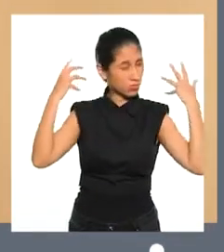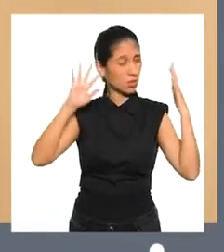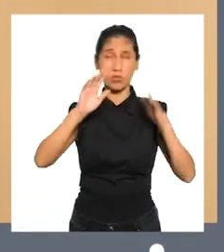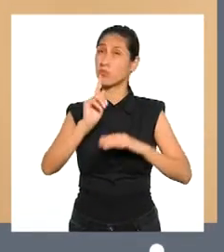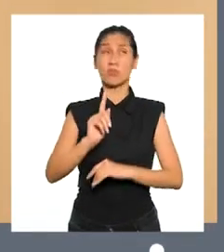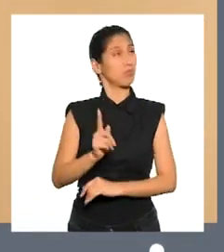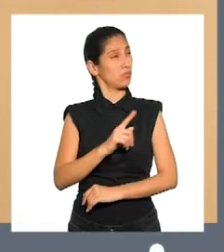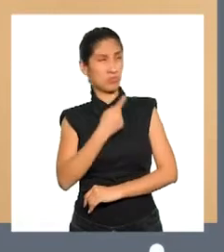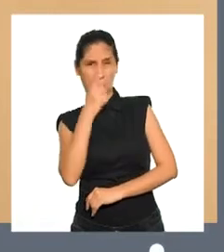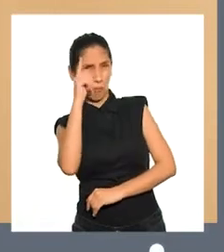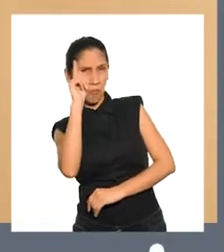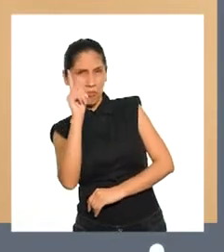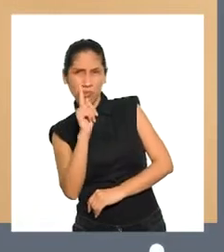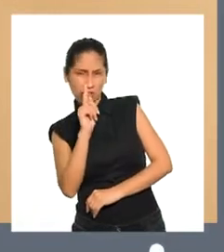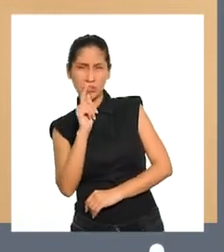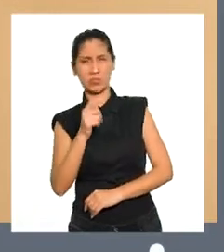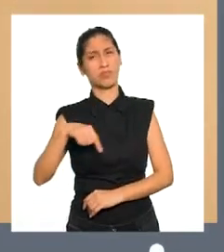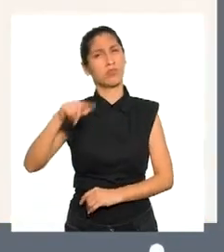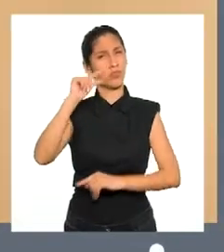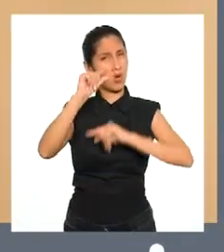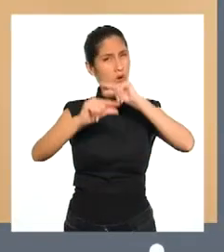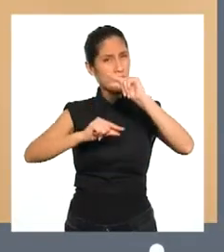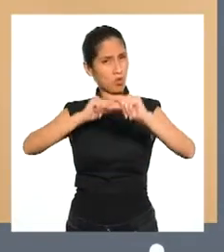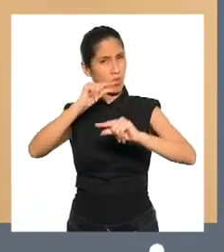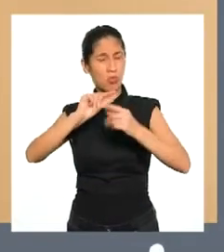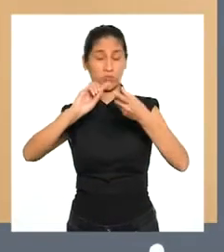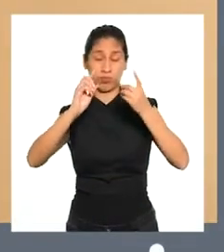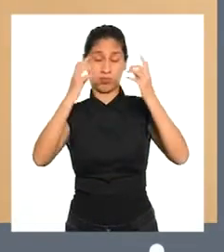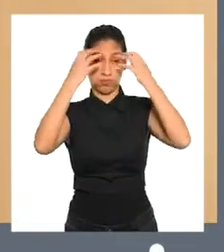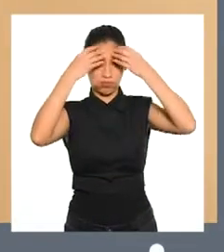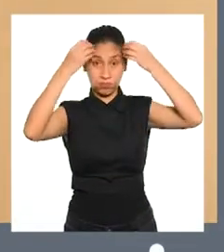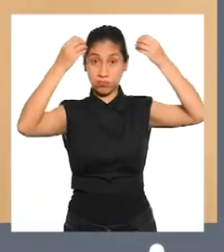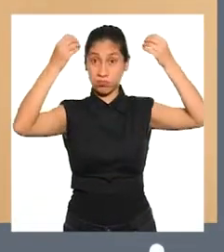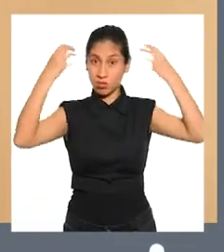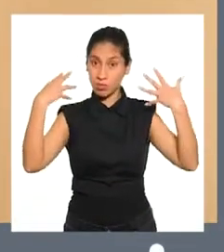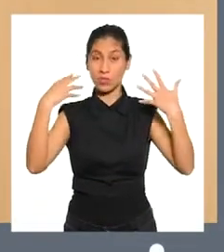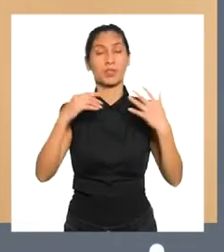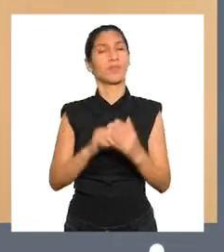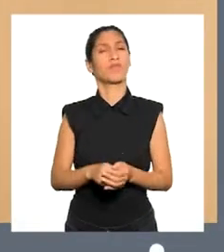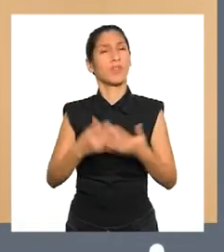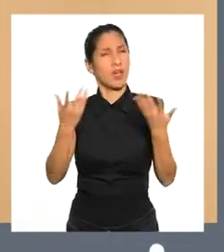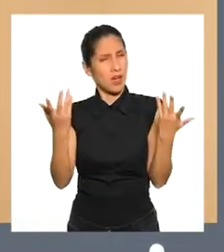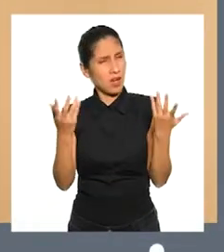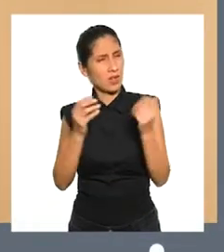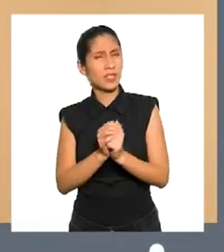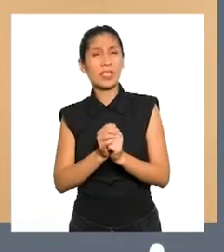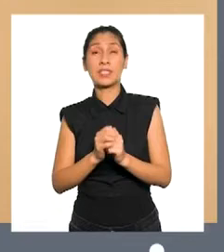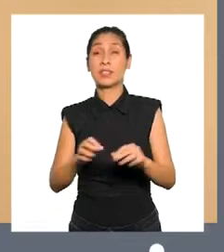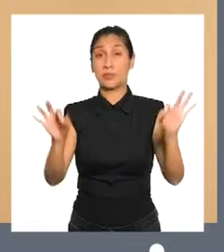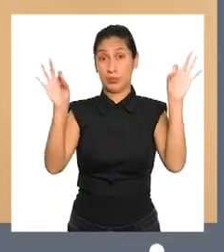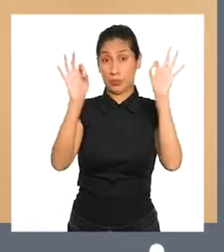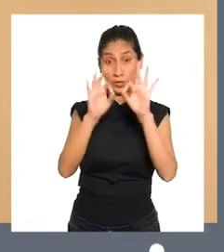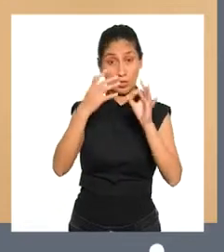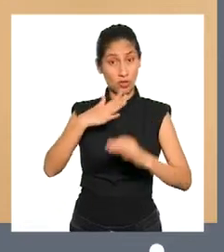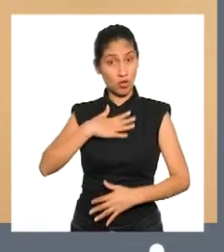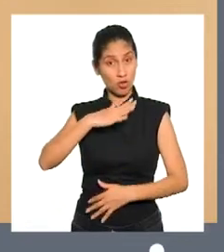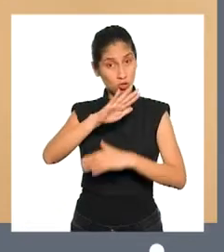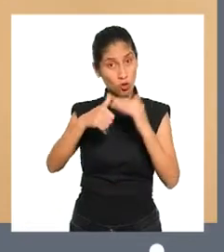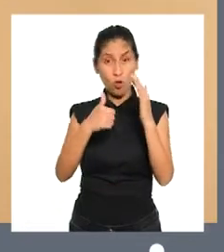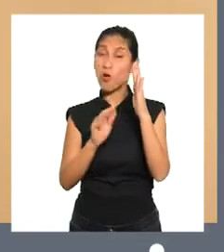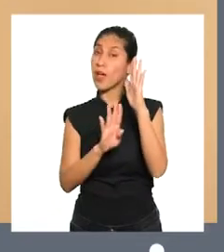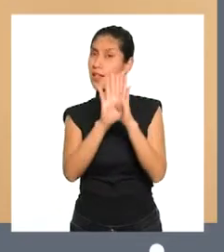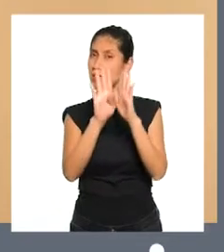deterioran intelectual y personalmente. Imaginen todo el bien que haría el desarrollo de la epigenética a la